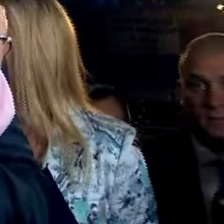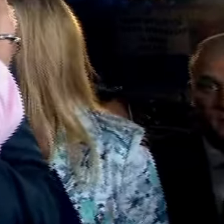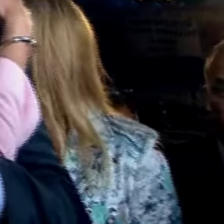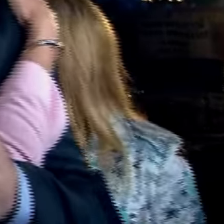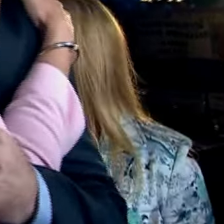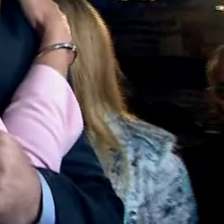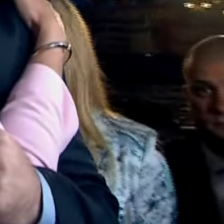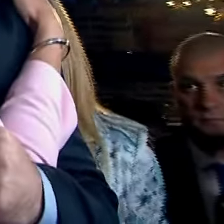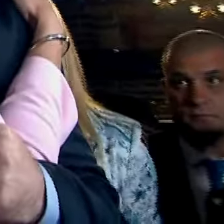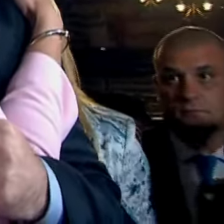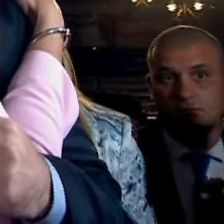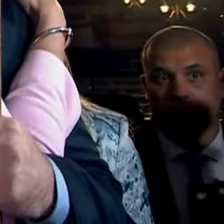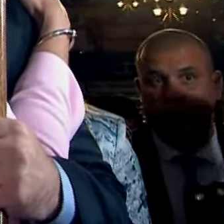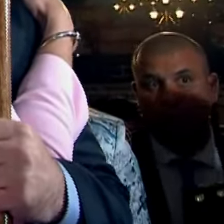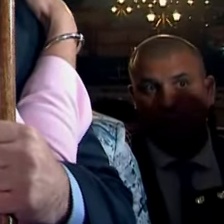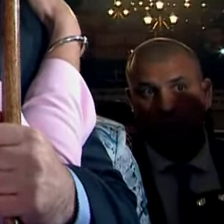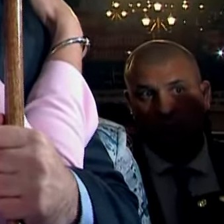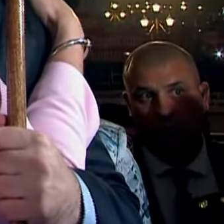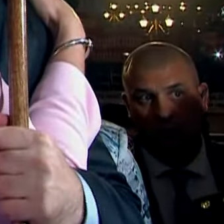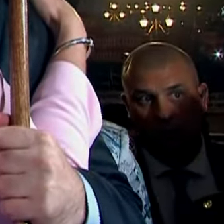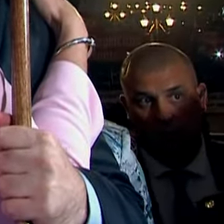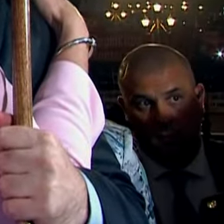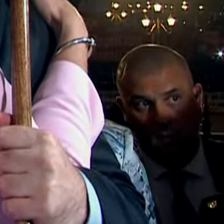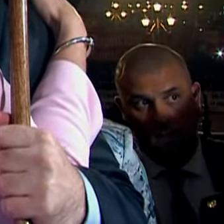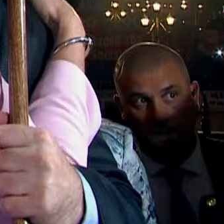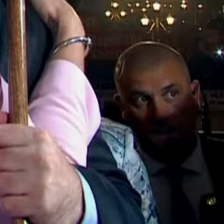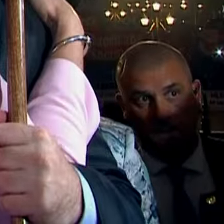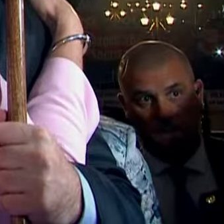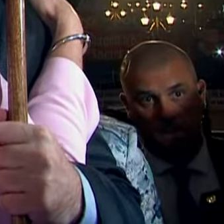Aníbal González Fernández.